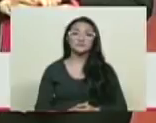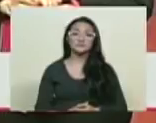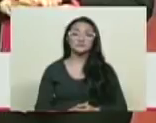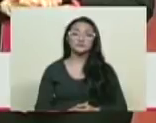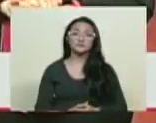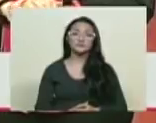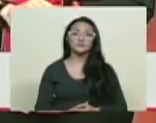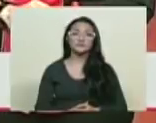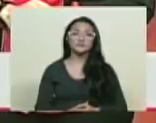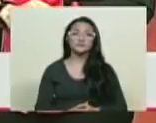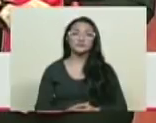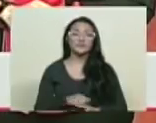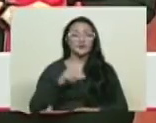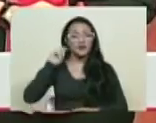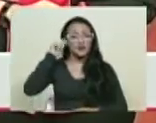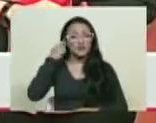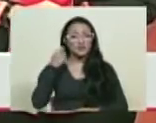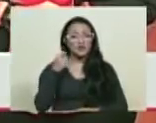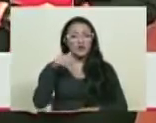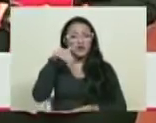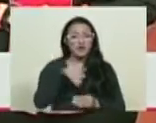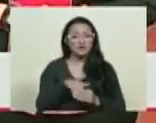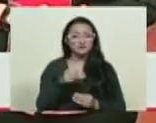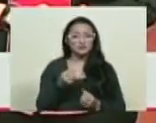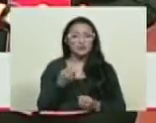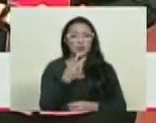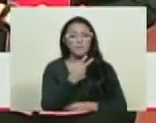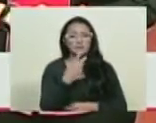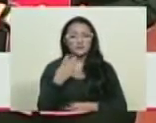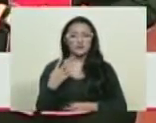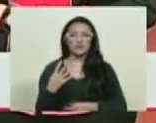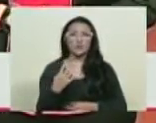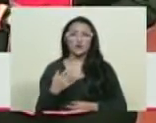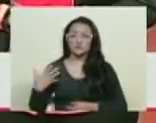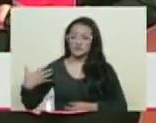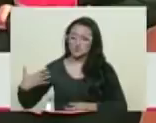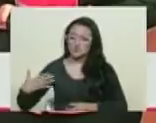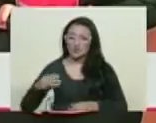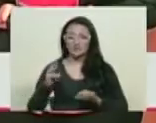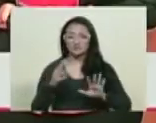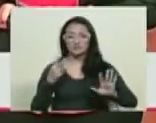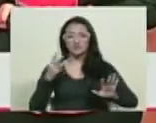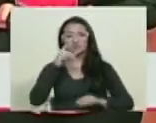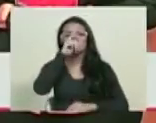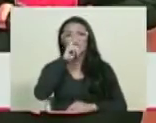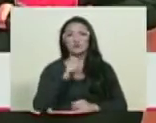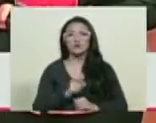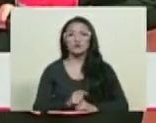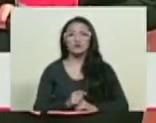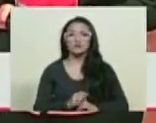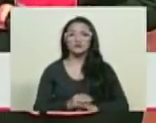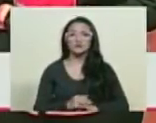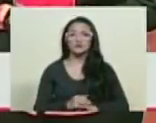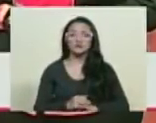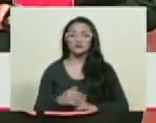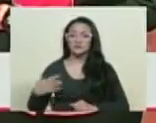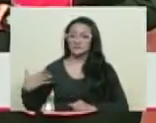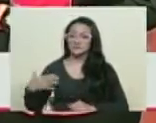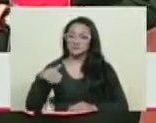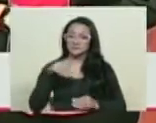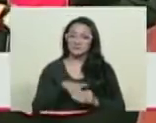que está en la elección número 24 en 18 años hemos tenido elecciones